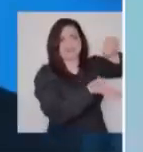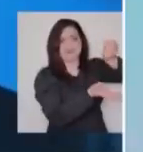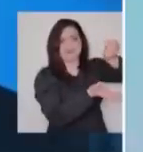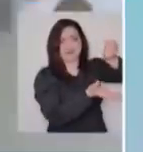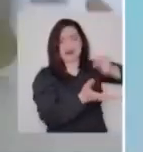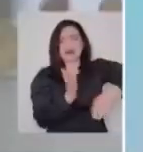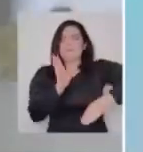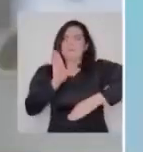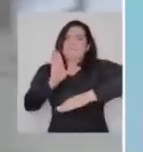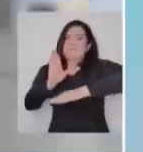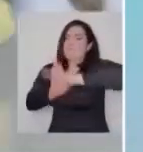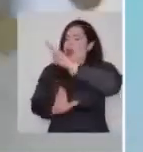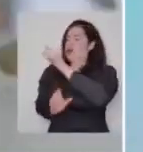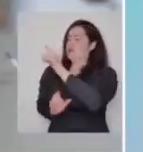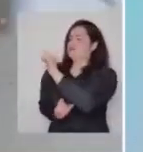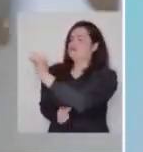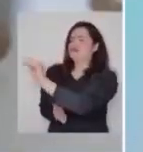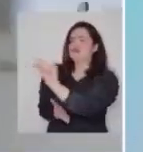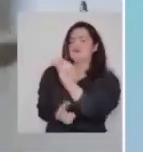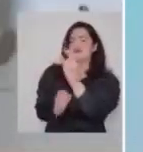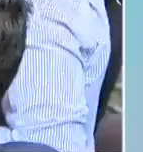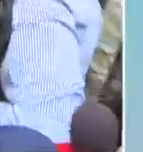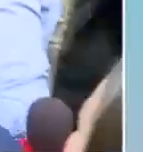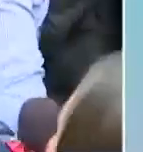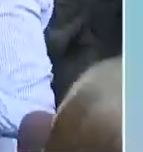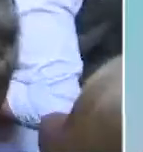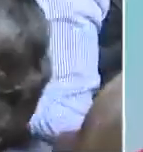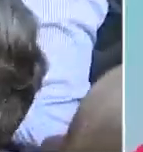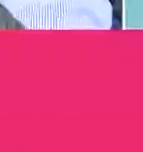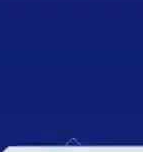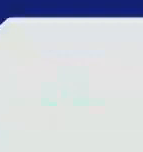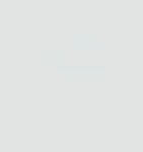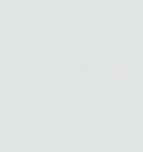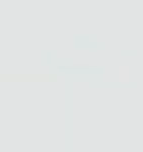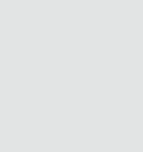Marco, muchas gracias. Chao, Karina, Roberto. Buenos días. Chao, chao.